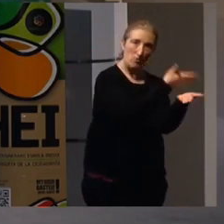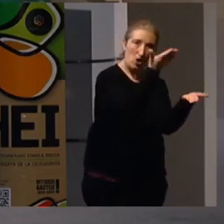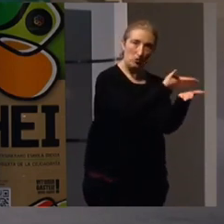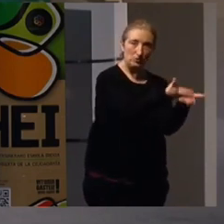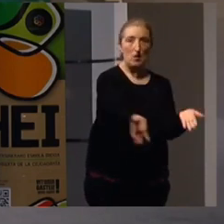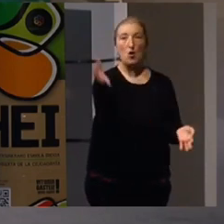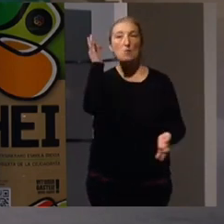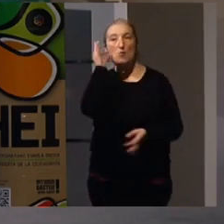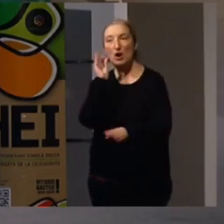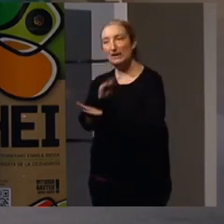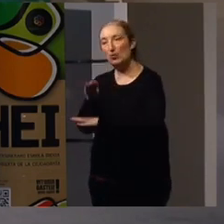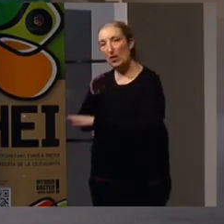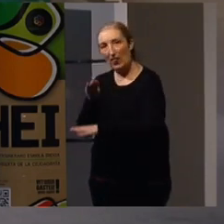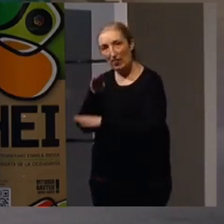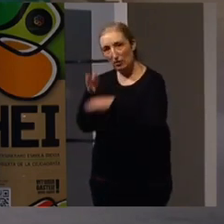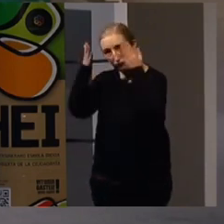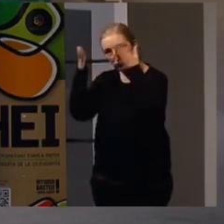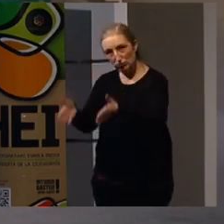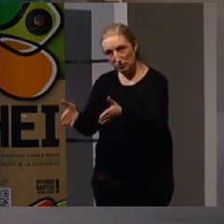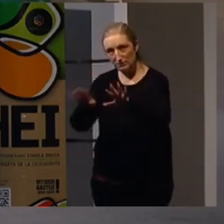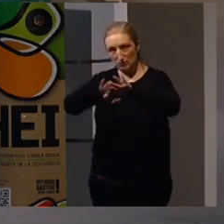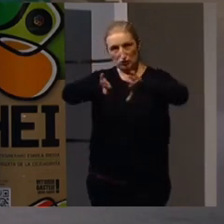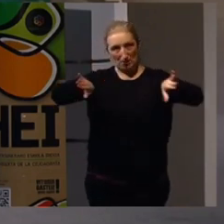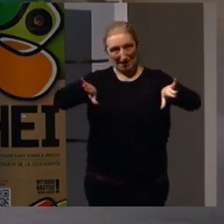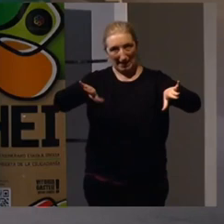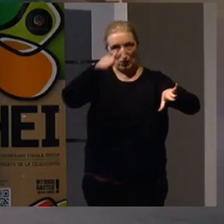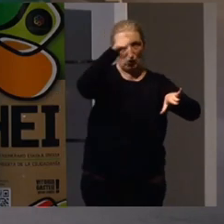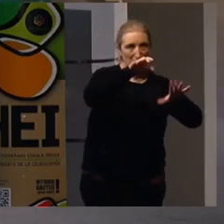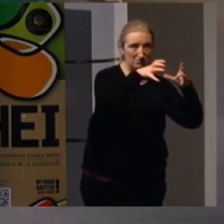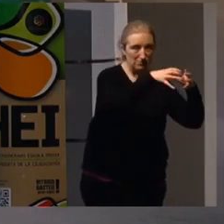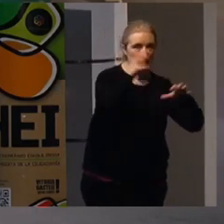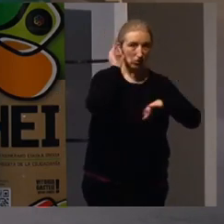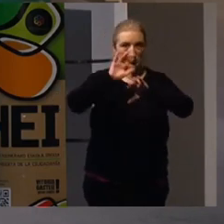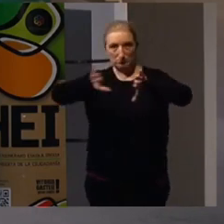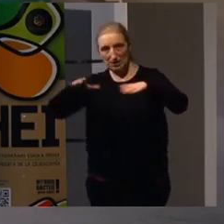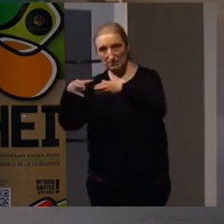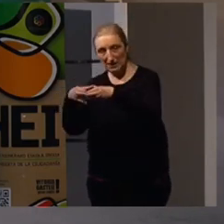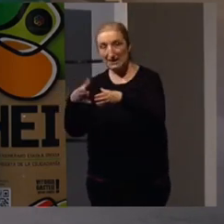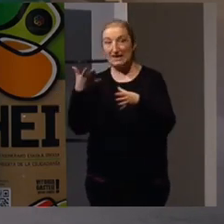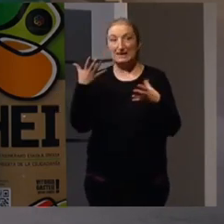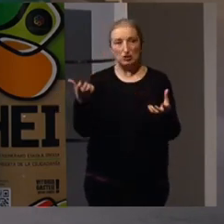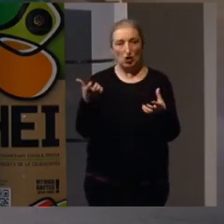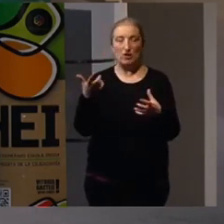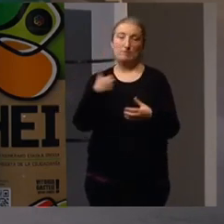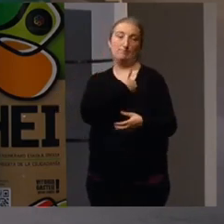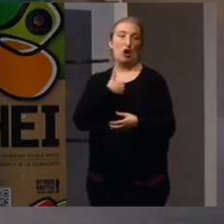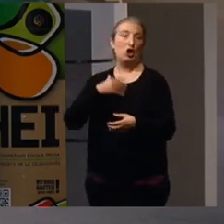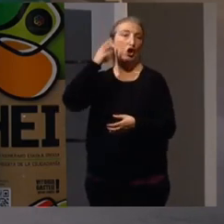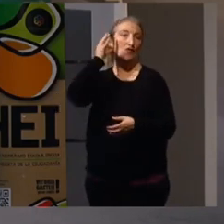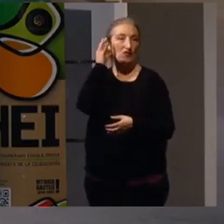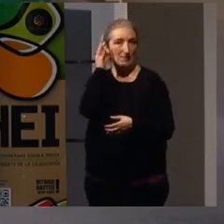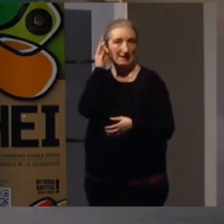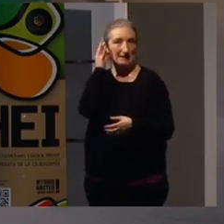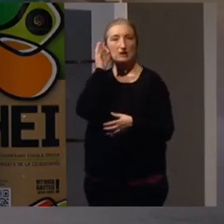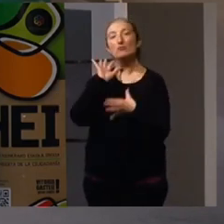las mujeres del trabajo reproductivo, de los cuidados, ¿vale? Estos cuidados estaban esencializados en el rol femenino